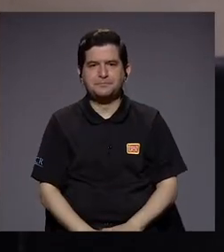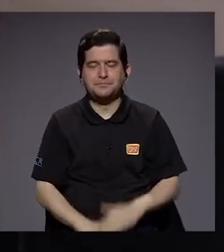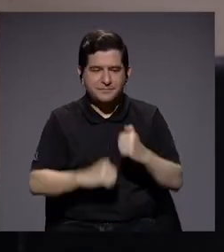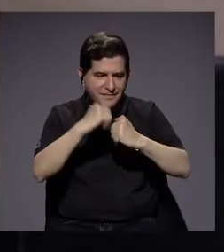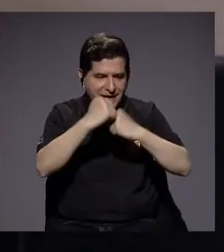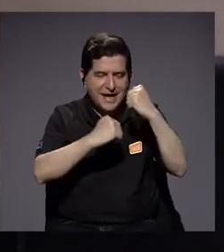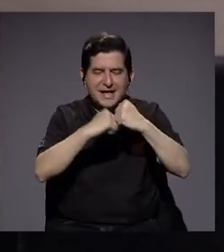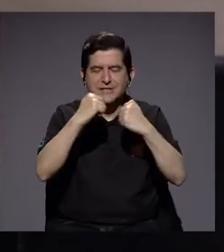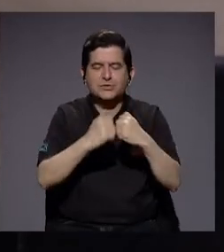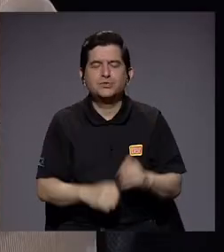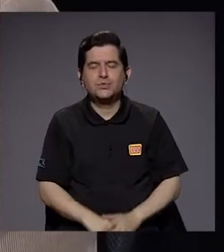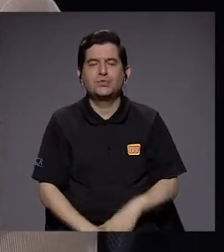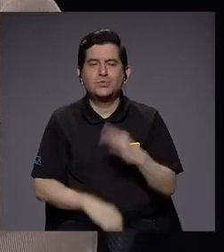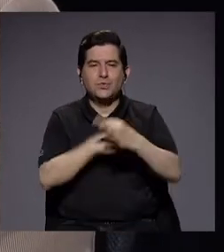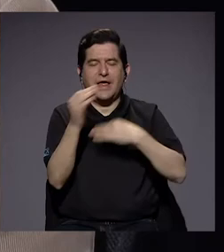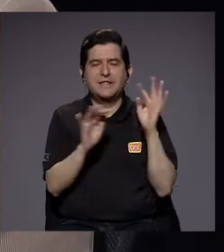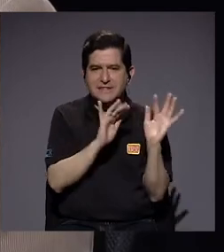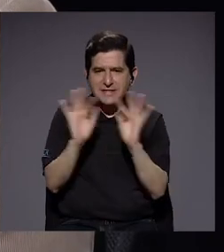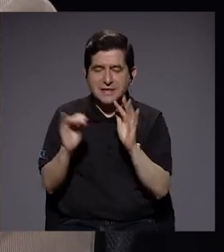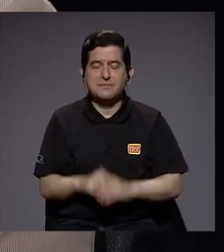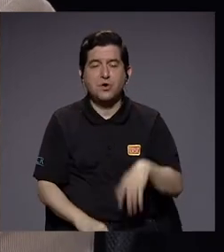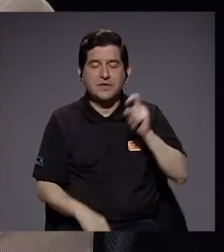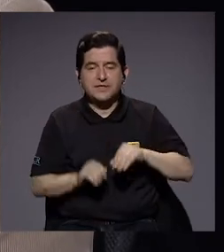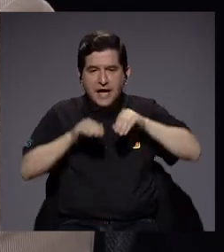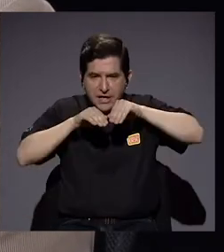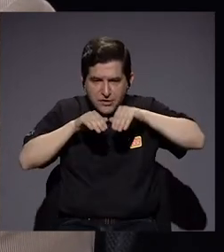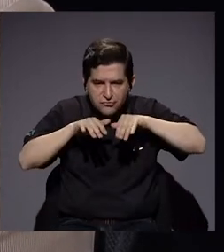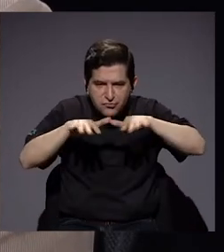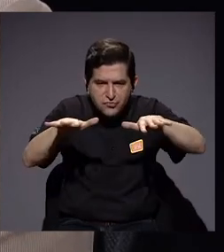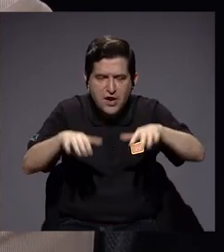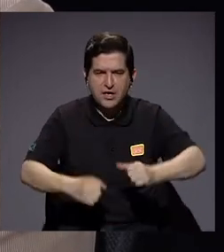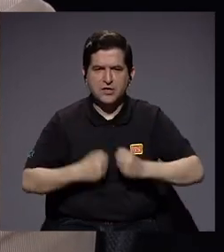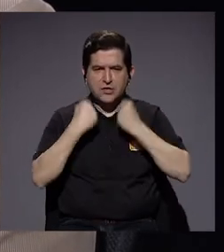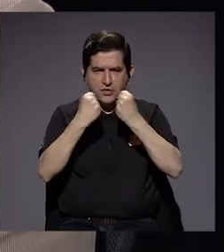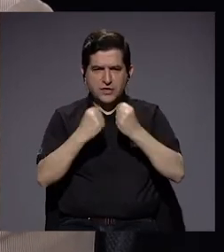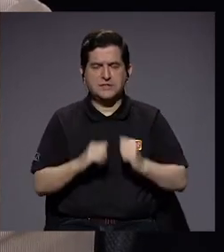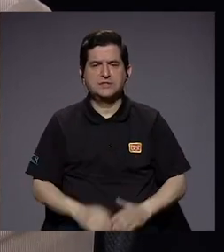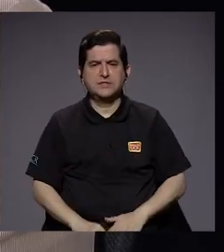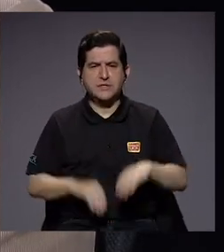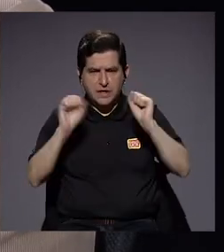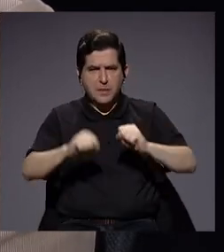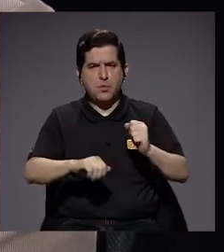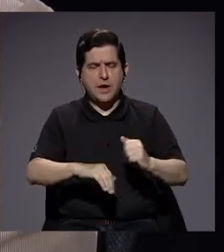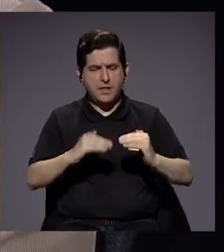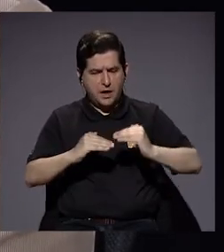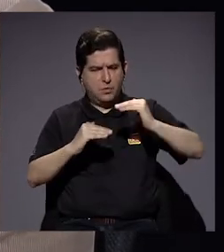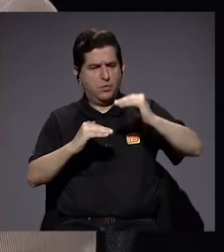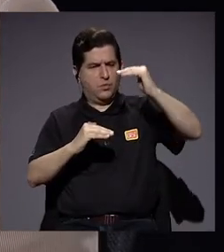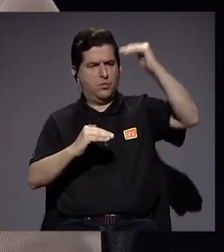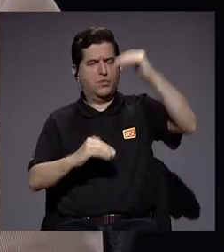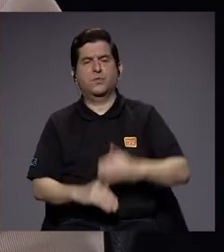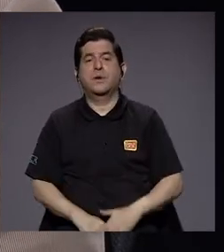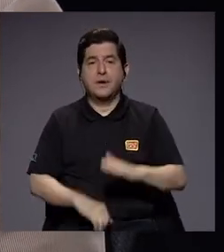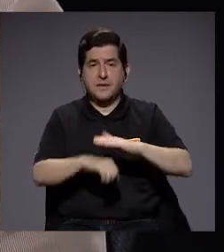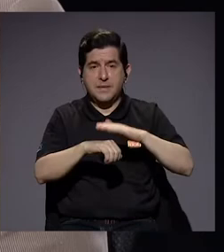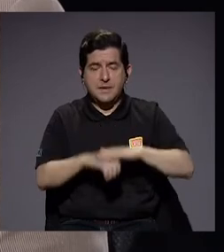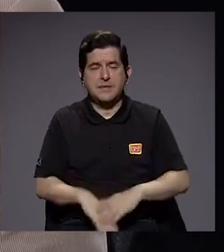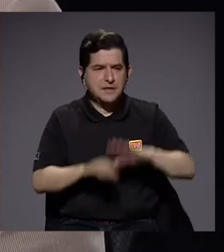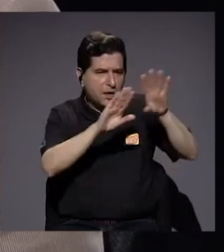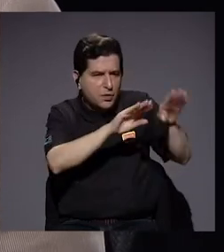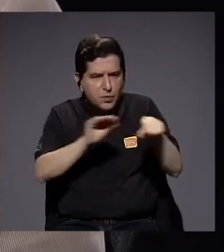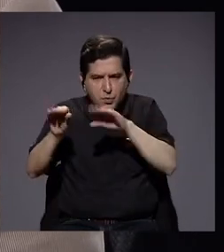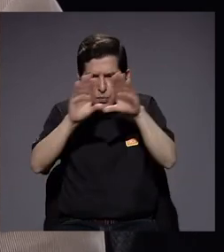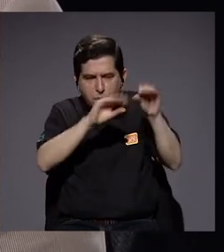la infraestructura digital, nosotros requerimos redes robustas, escalables, que permitan el trasiego